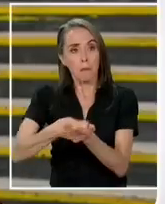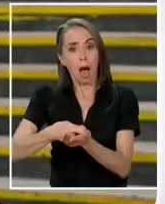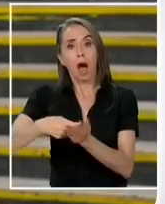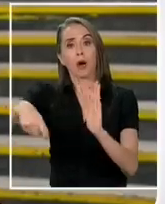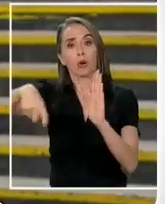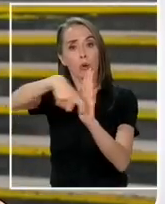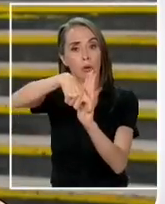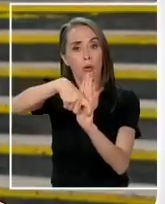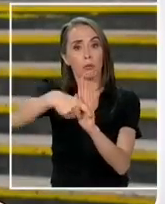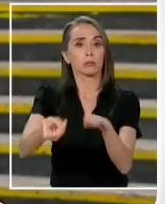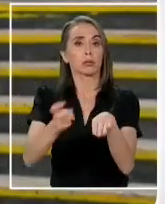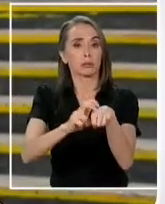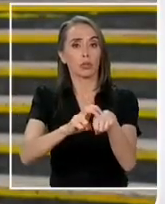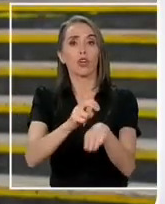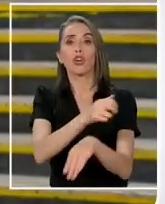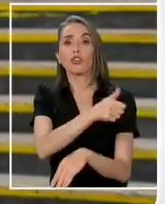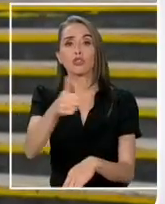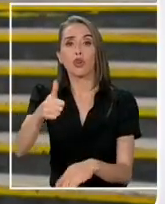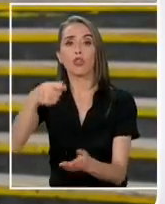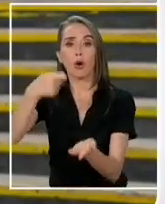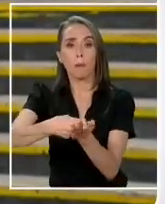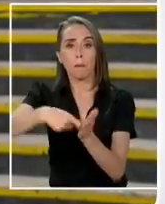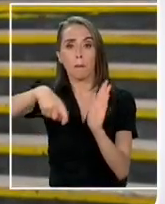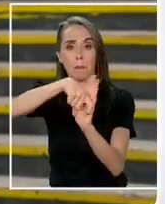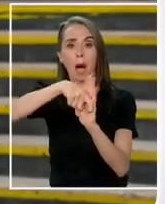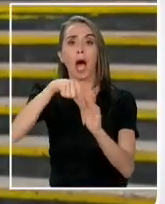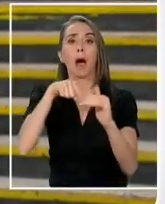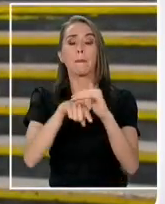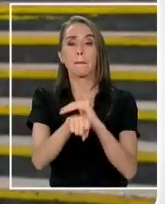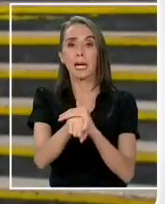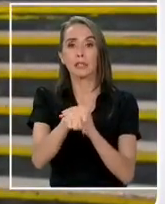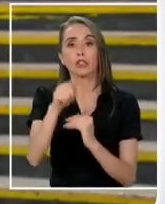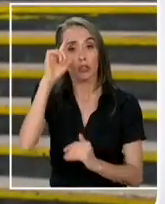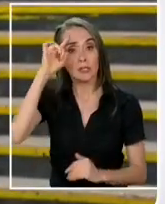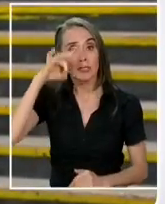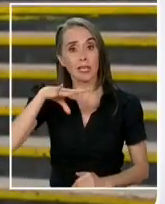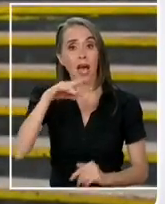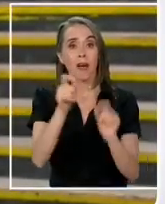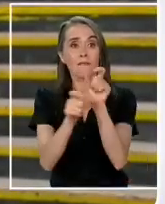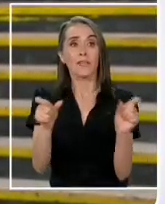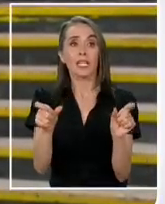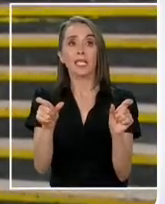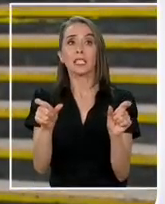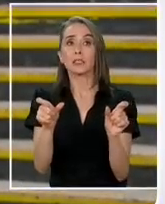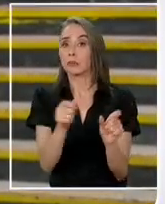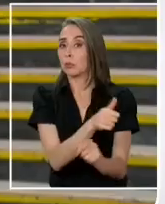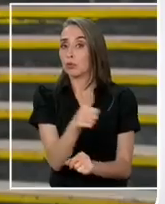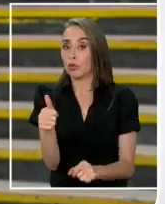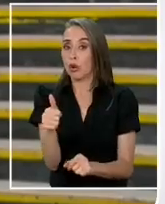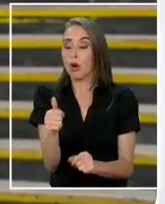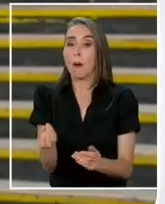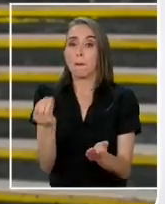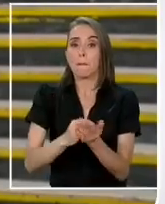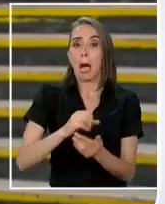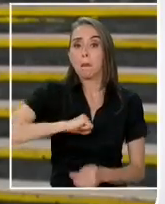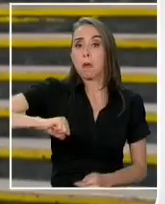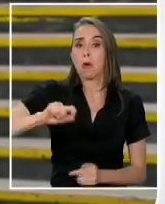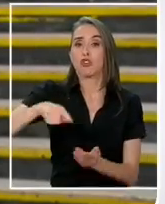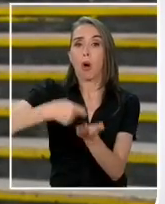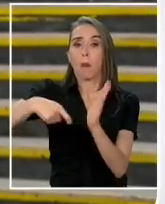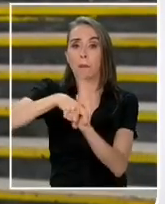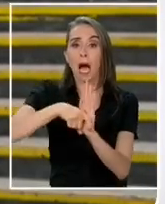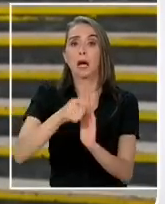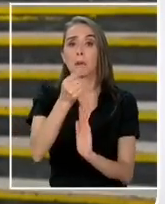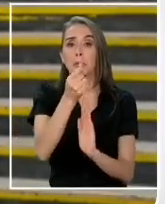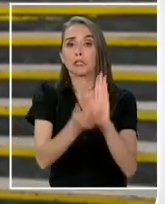a todos tenemos que Cancelar nuestra tarifa de metro sabemos que en el fondo es costosa sin embargo sin más evaden más